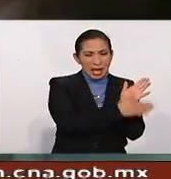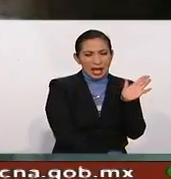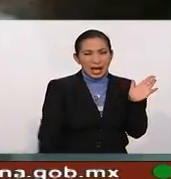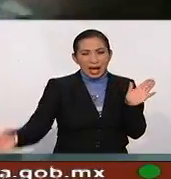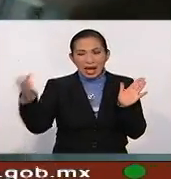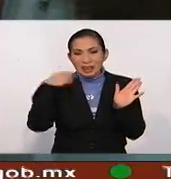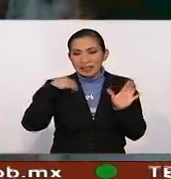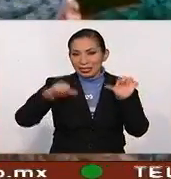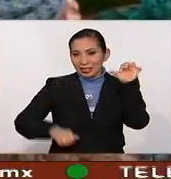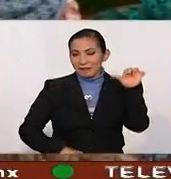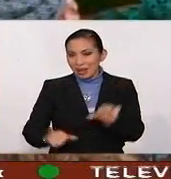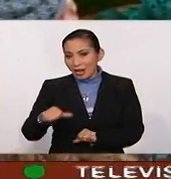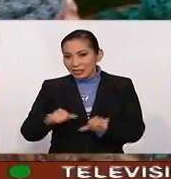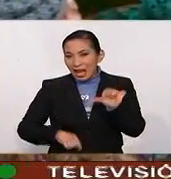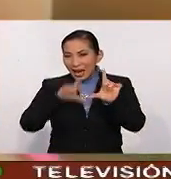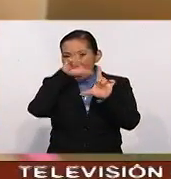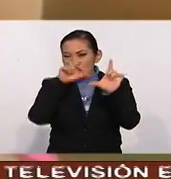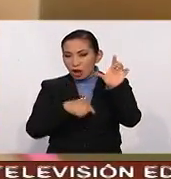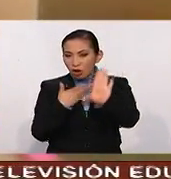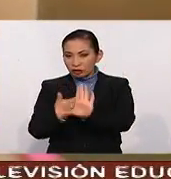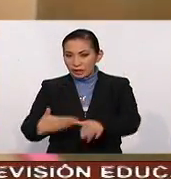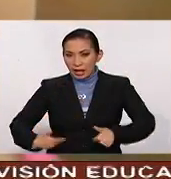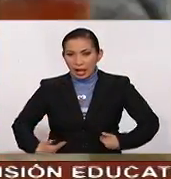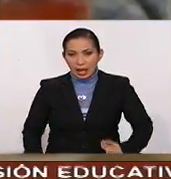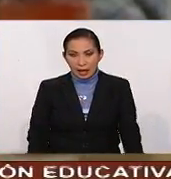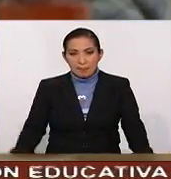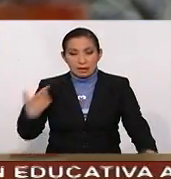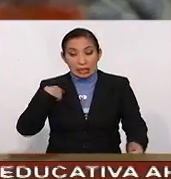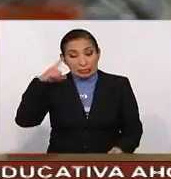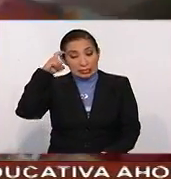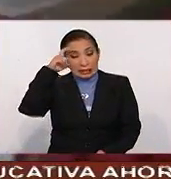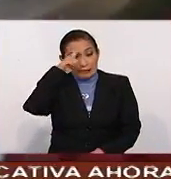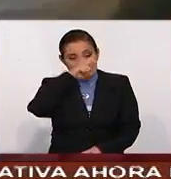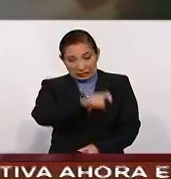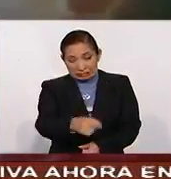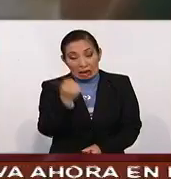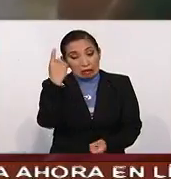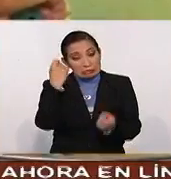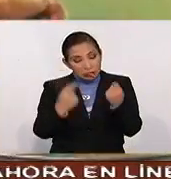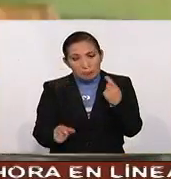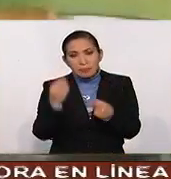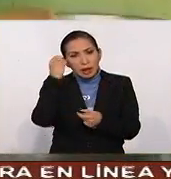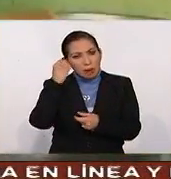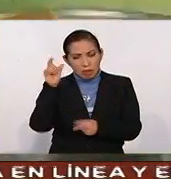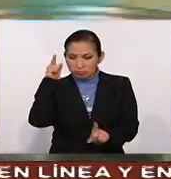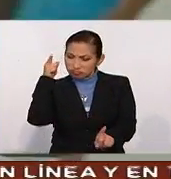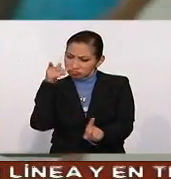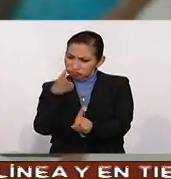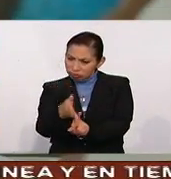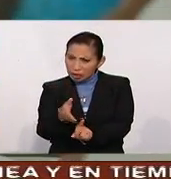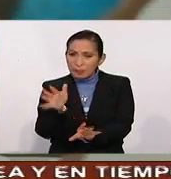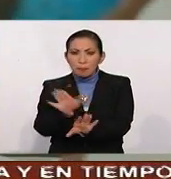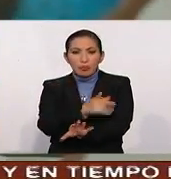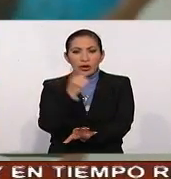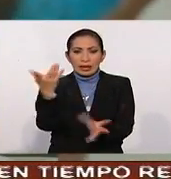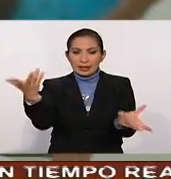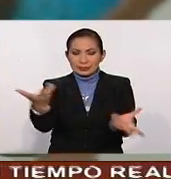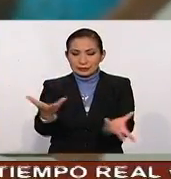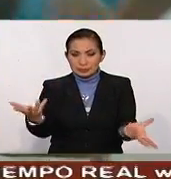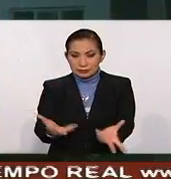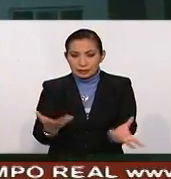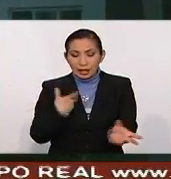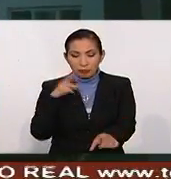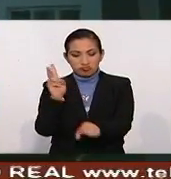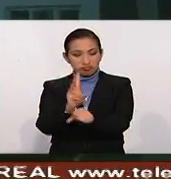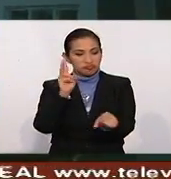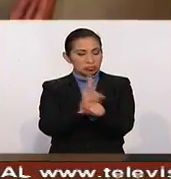la Cruzada Nacional contra el Hambre. El camino no ha sido fácil, pero nunca se ha olvidado su misión y razón de ser: velar por